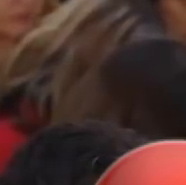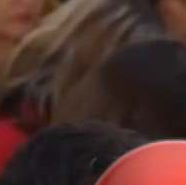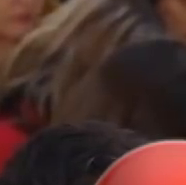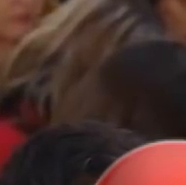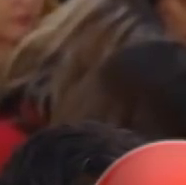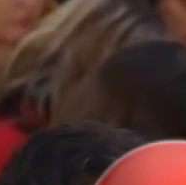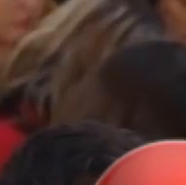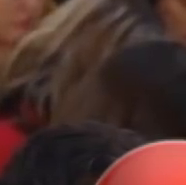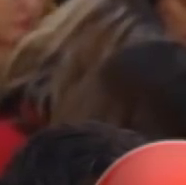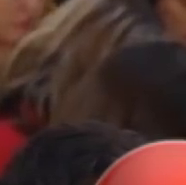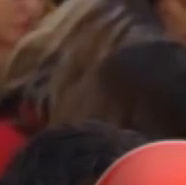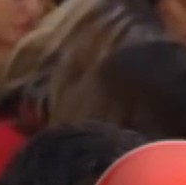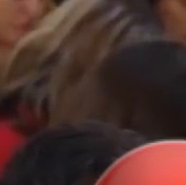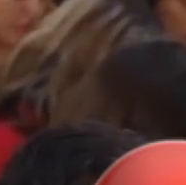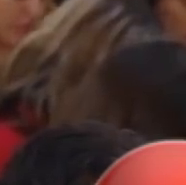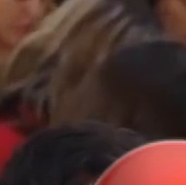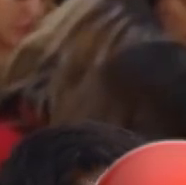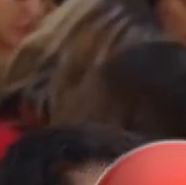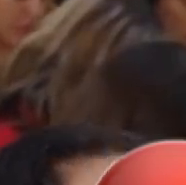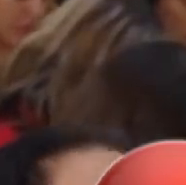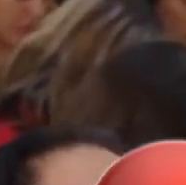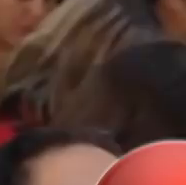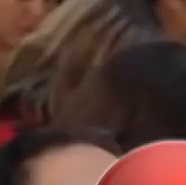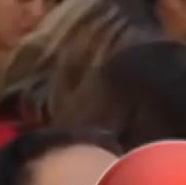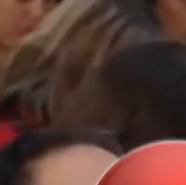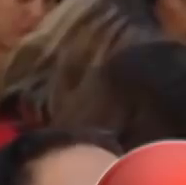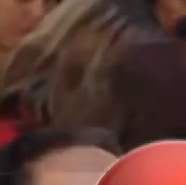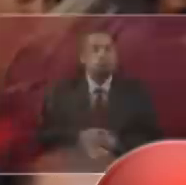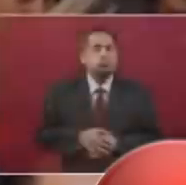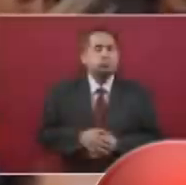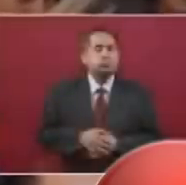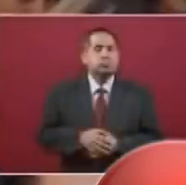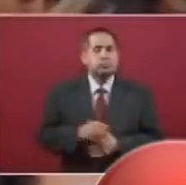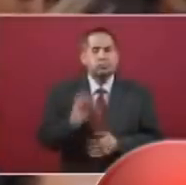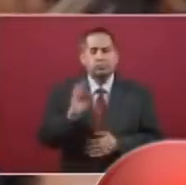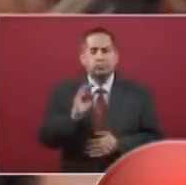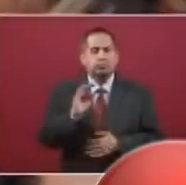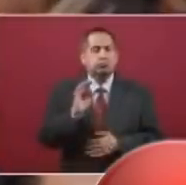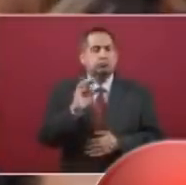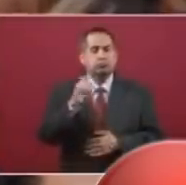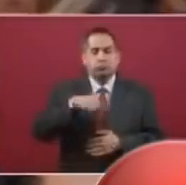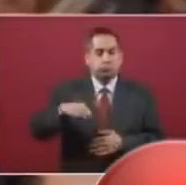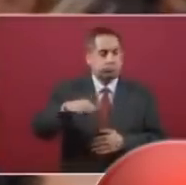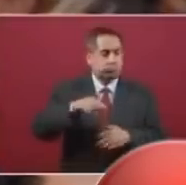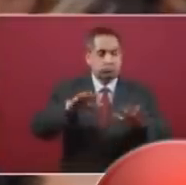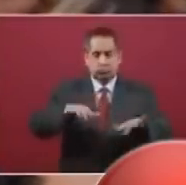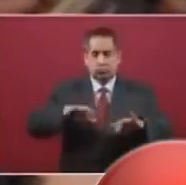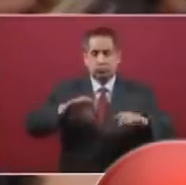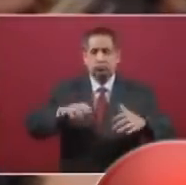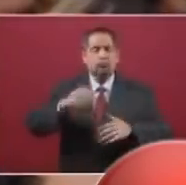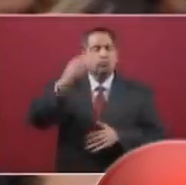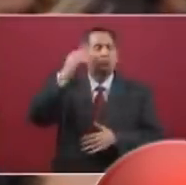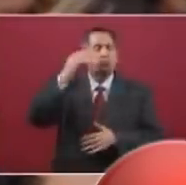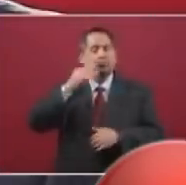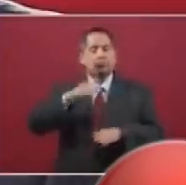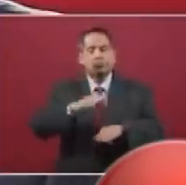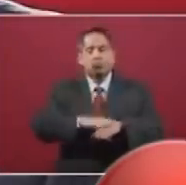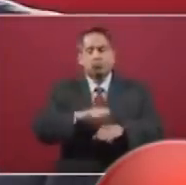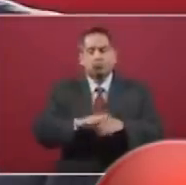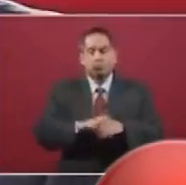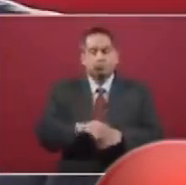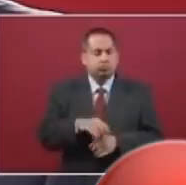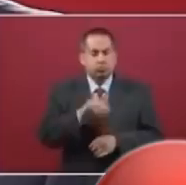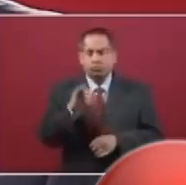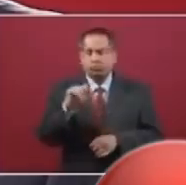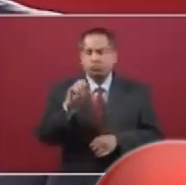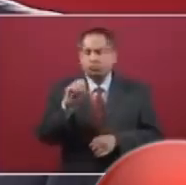hay voto electrónico? Y si me permite, porque algunos medios que estamos presentes aquí fuimos señalados en el estudio del ITESO